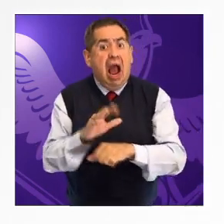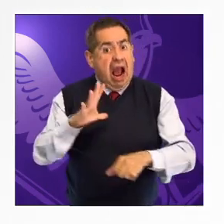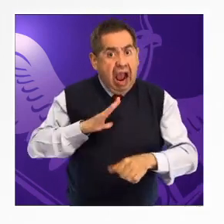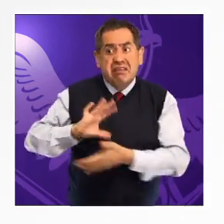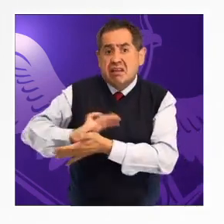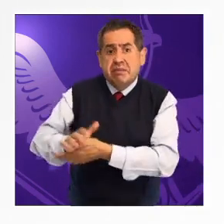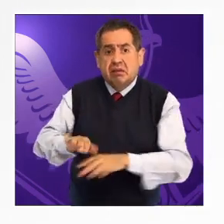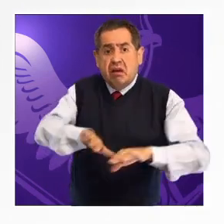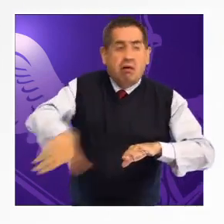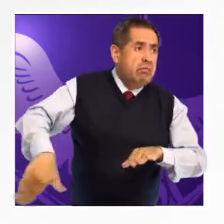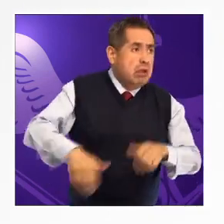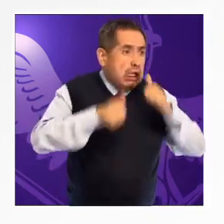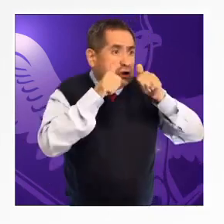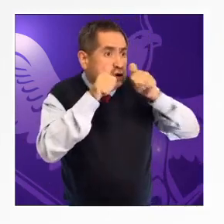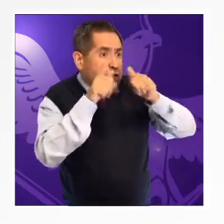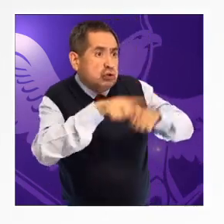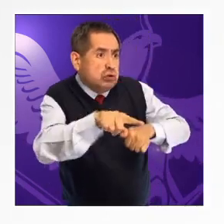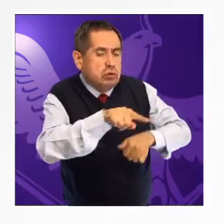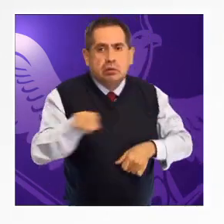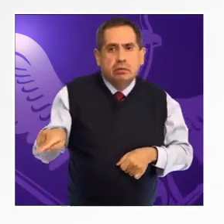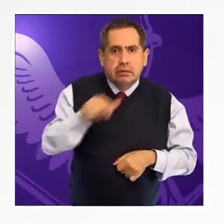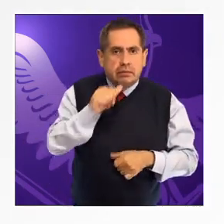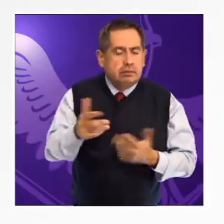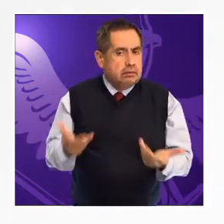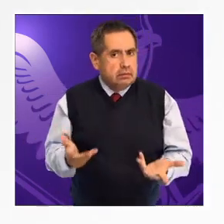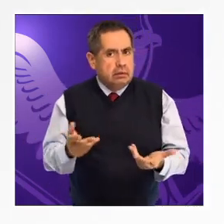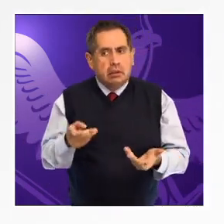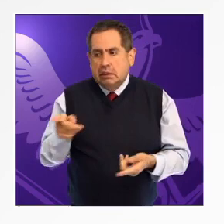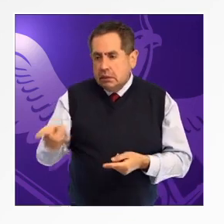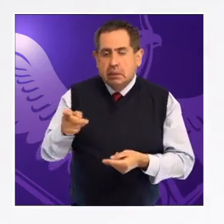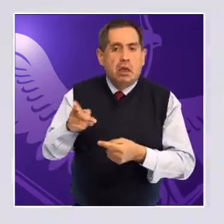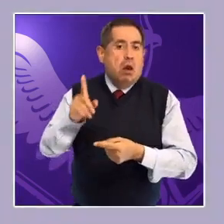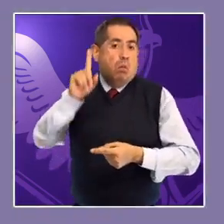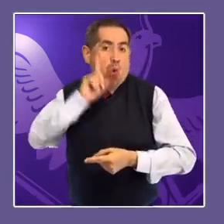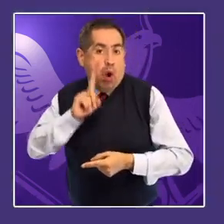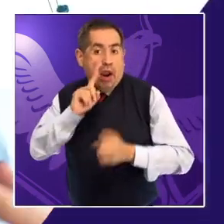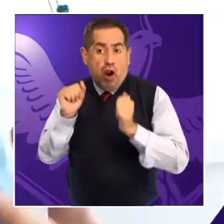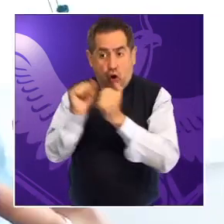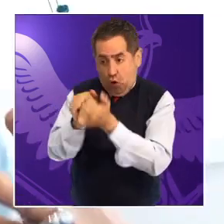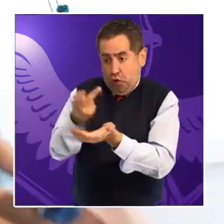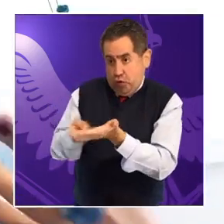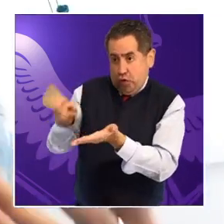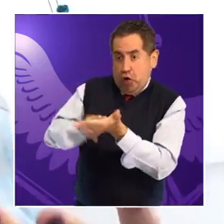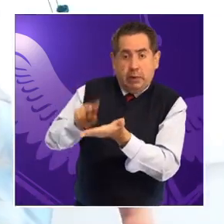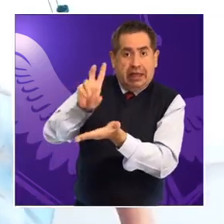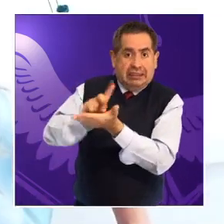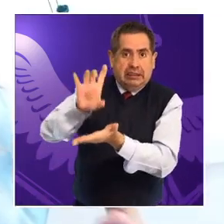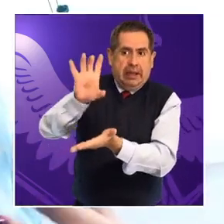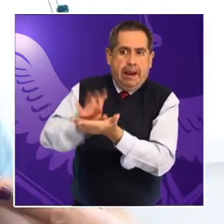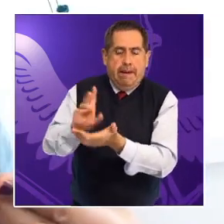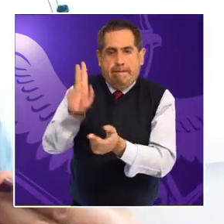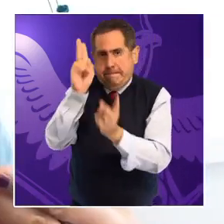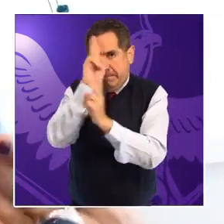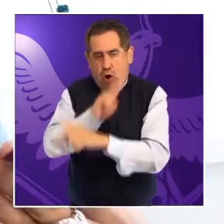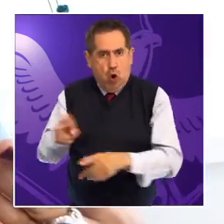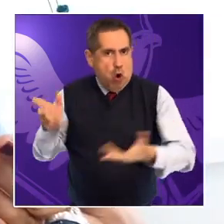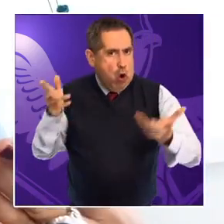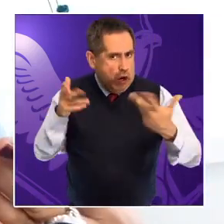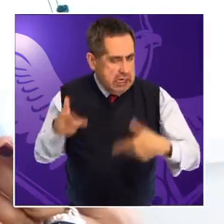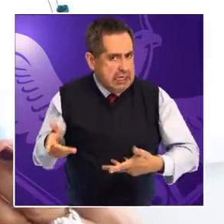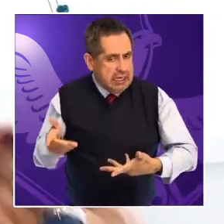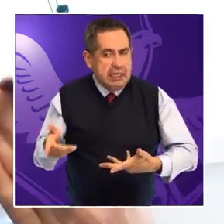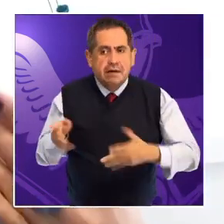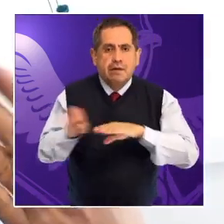¿no? Entonces, básicamente esta situación o intersección del género y la discapacidad acrecienta la desigualdad desde